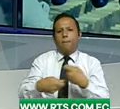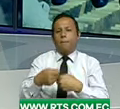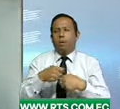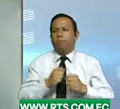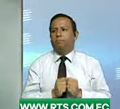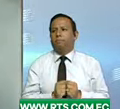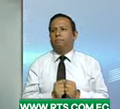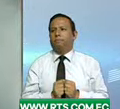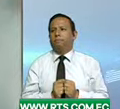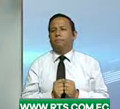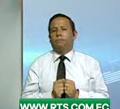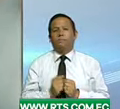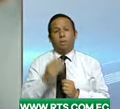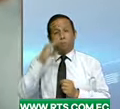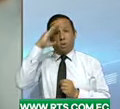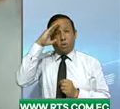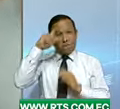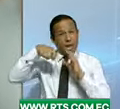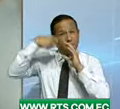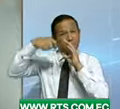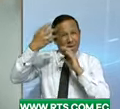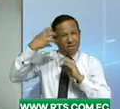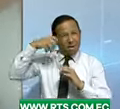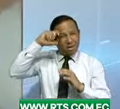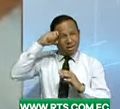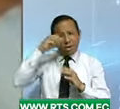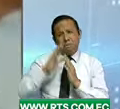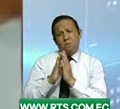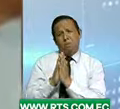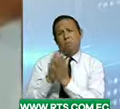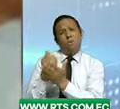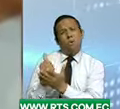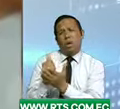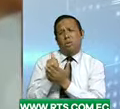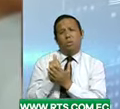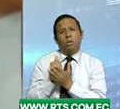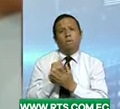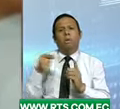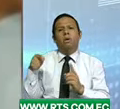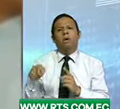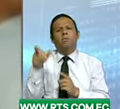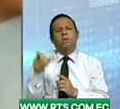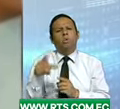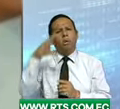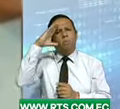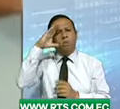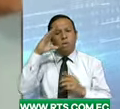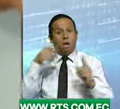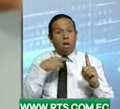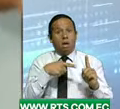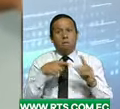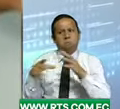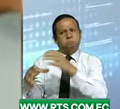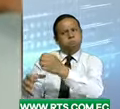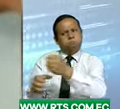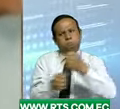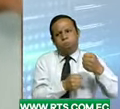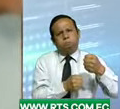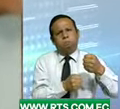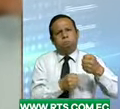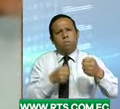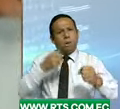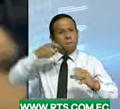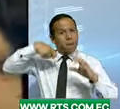Por favor, ayúdeme. Luego del secuestro de un servidor policial en Llano Grande, quien permaneció en poder de los plagiadores